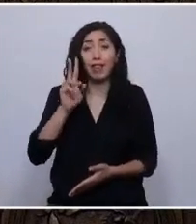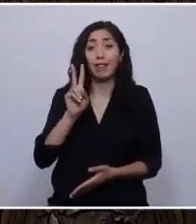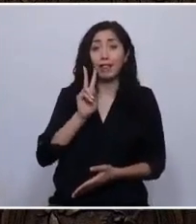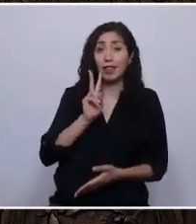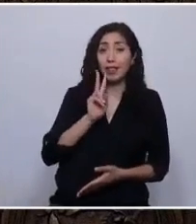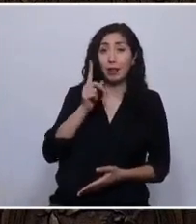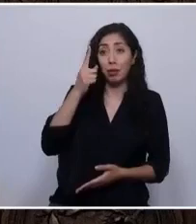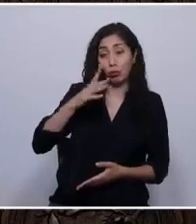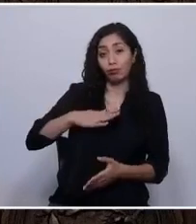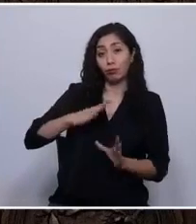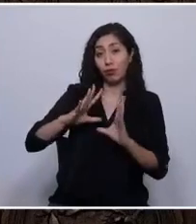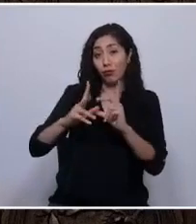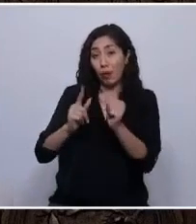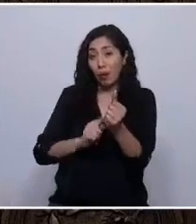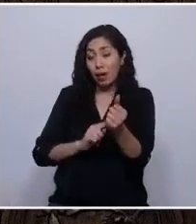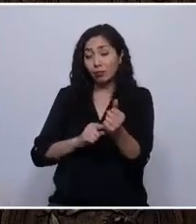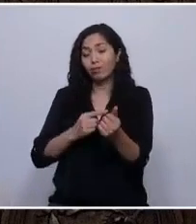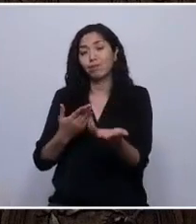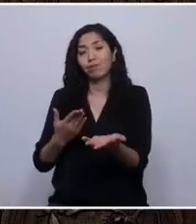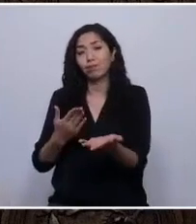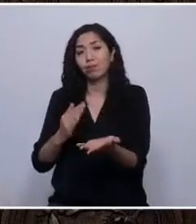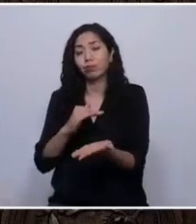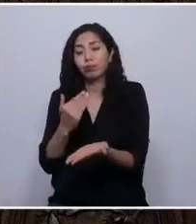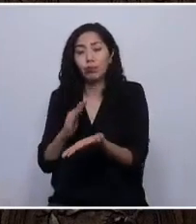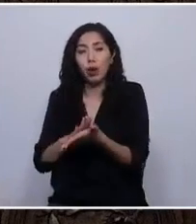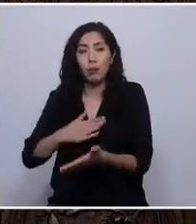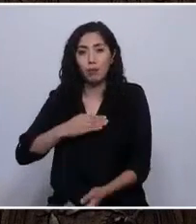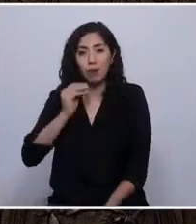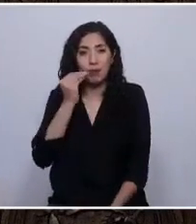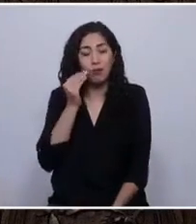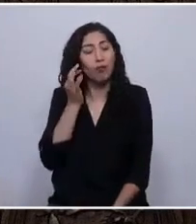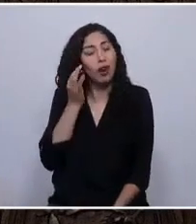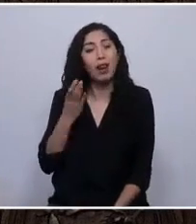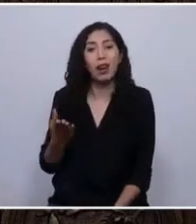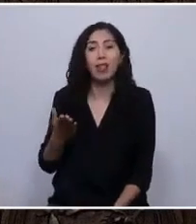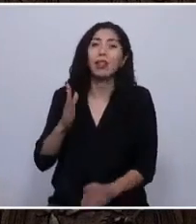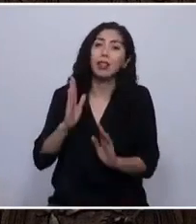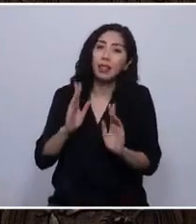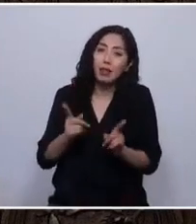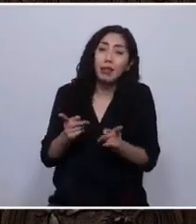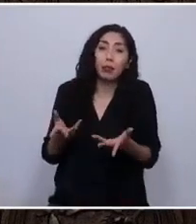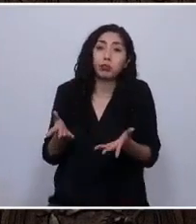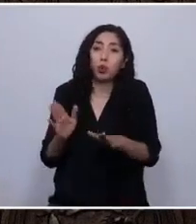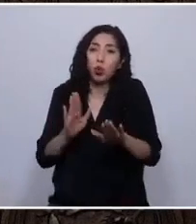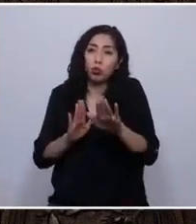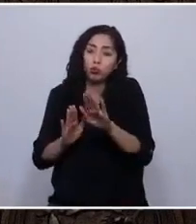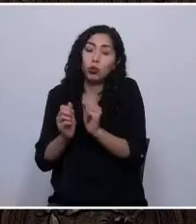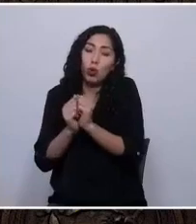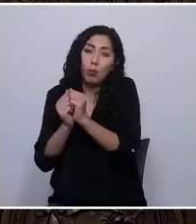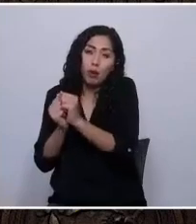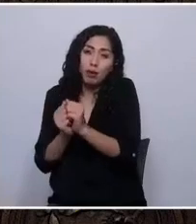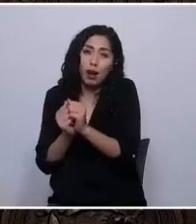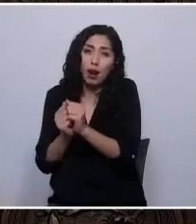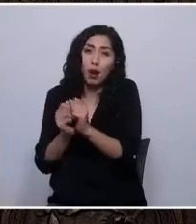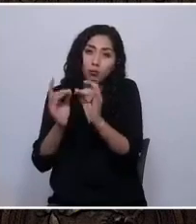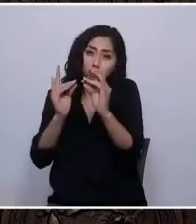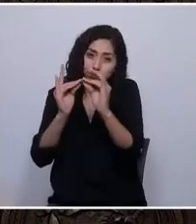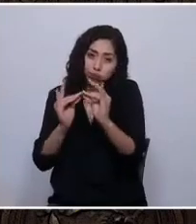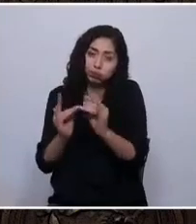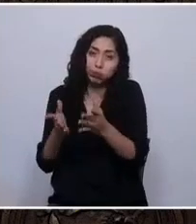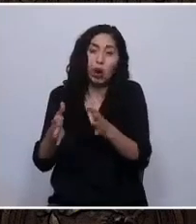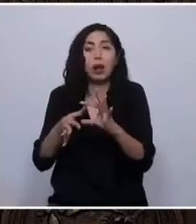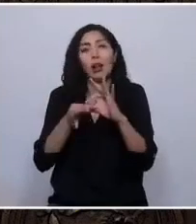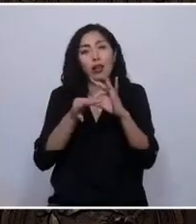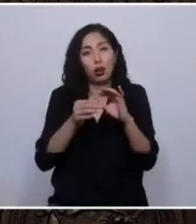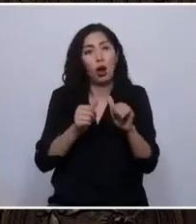familia sufrimos la pérdida de mi abuela y debimos acompañarla en su último adiós. Agradezco a la mesa y a todos ustedes su